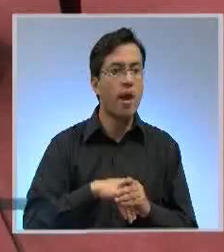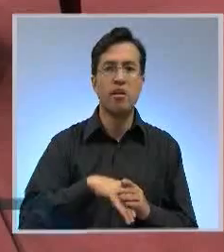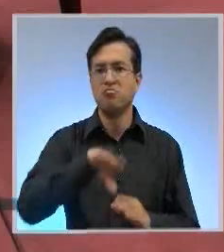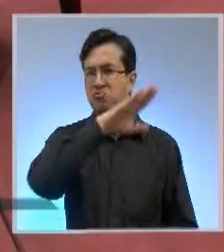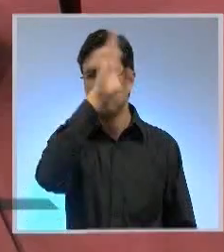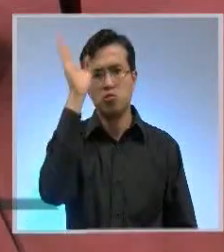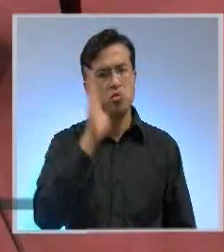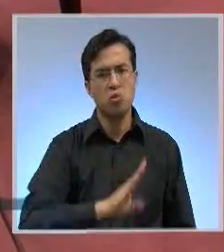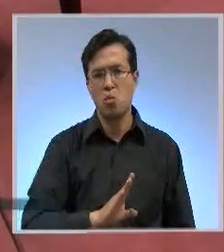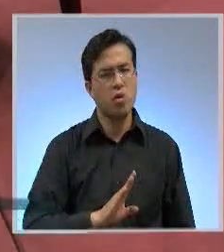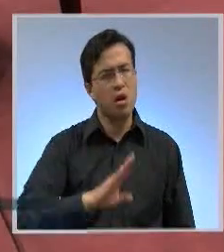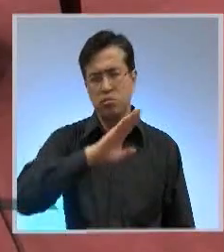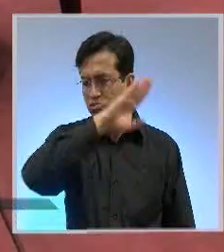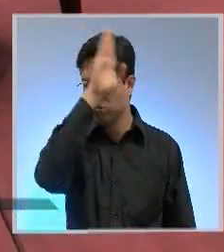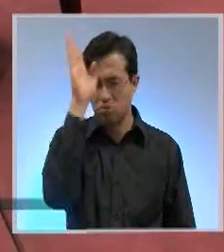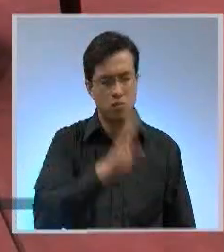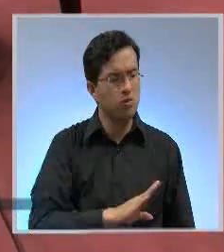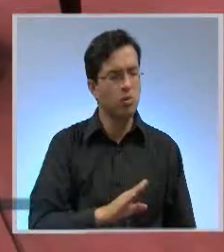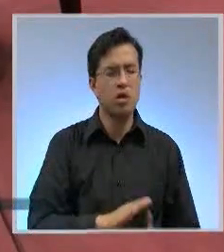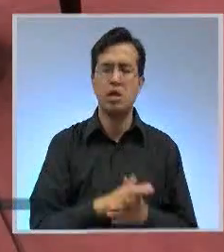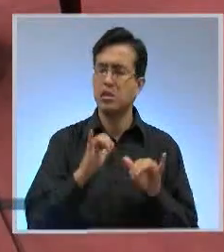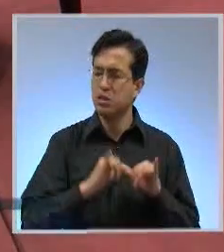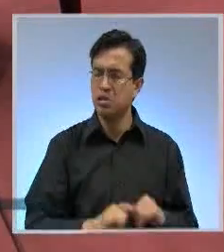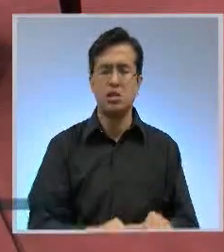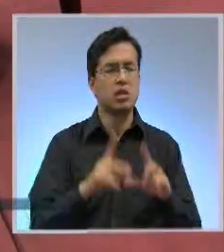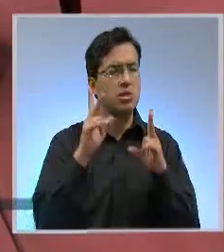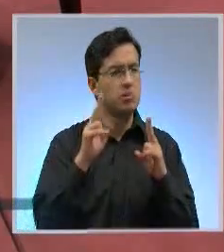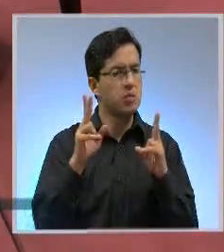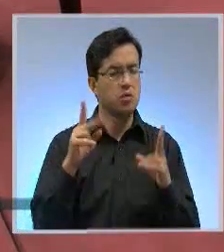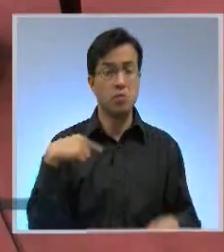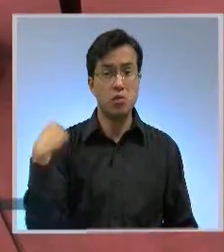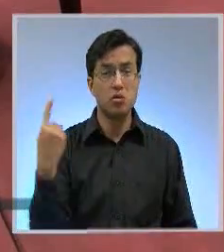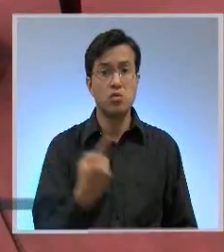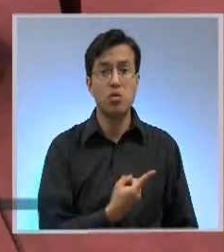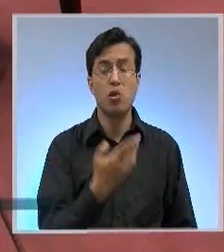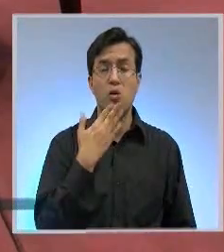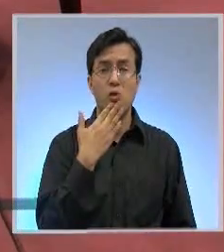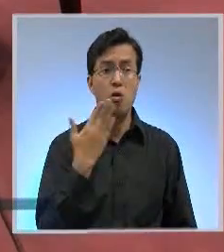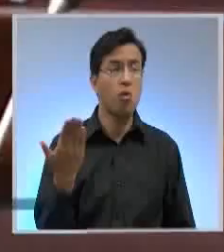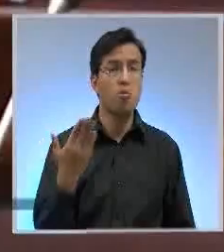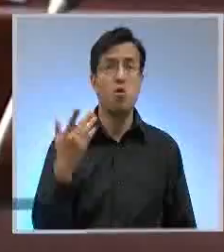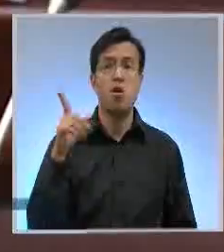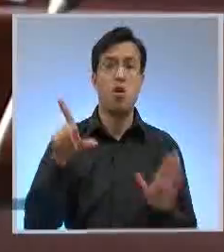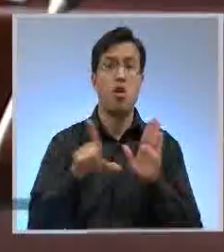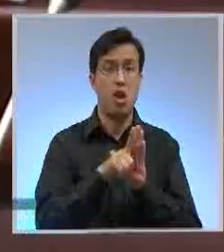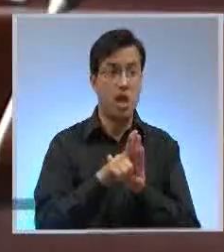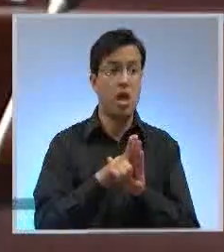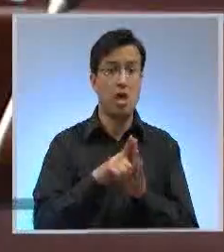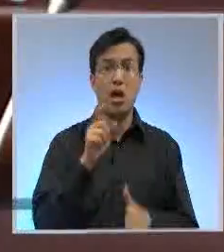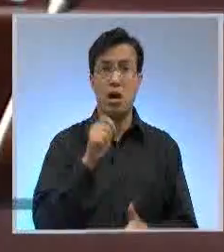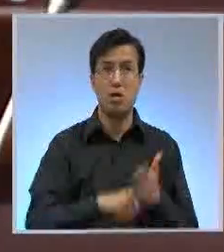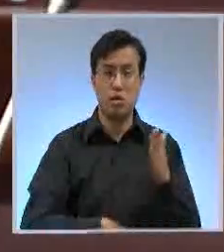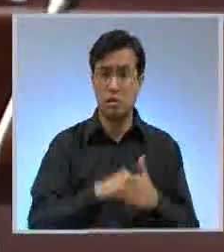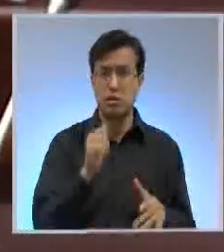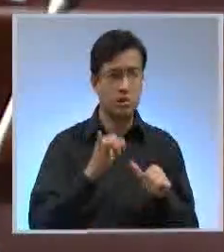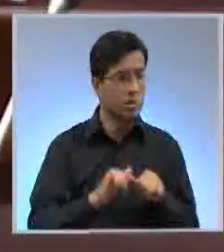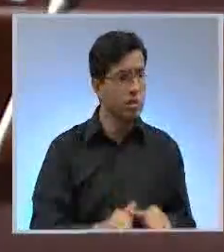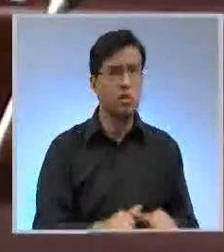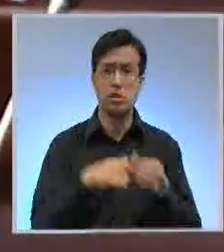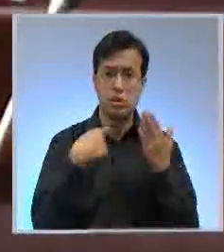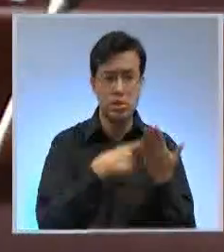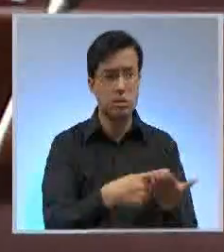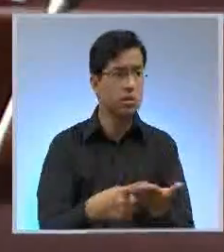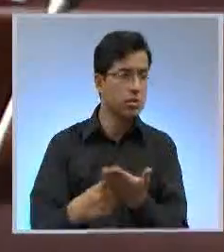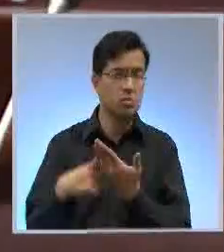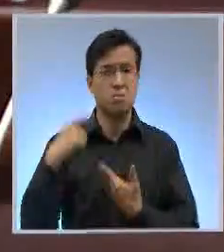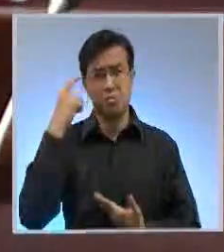ha descartado que el proyecto pueda ser archivado o que el Ejecutivo pueda retirarlo. ¿Está definitivamente descartado y una decisión política de sí